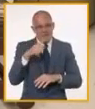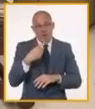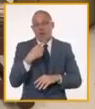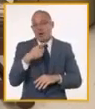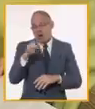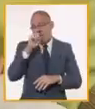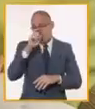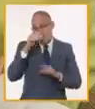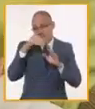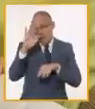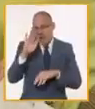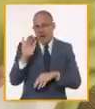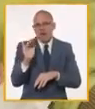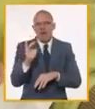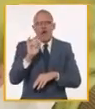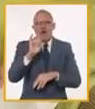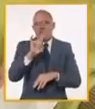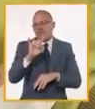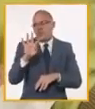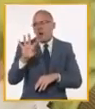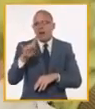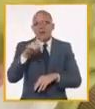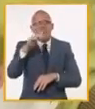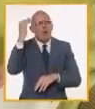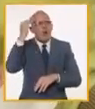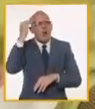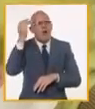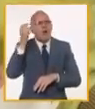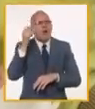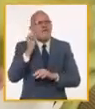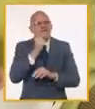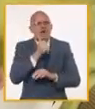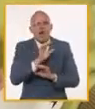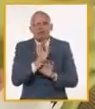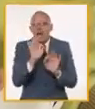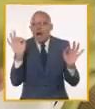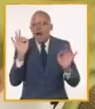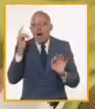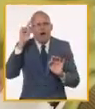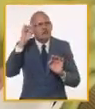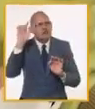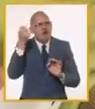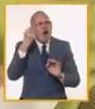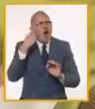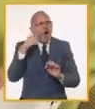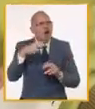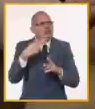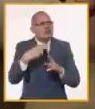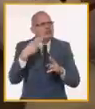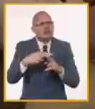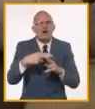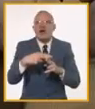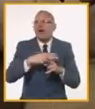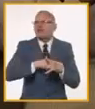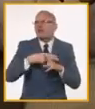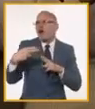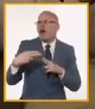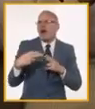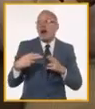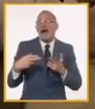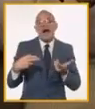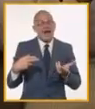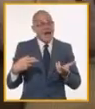100 y es 94 con esa lucidez que le permite a usted recordar nombres, recordar lugares. Yo creo que es por eso, porque me